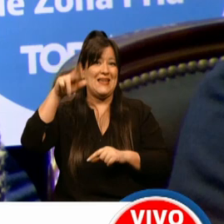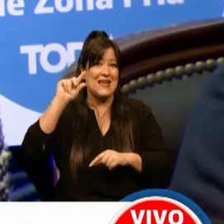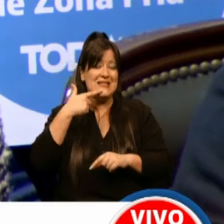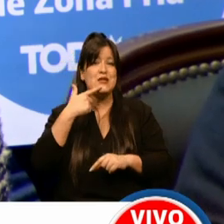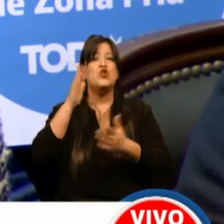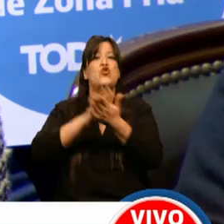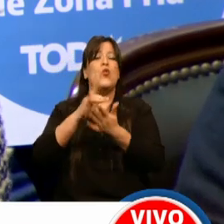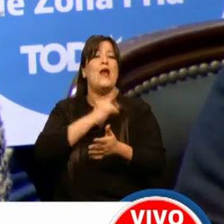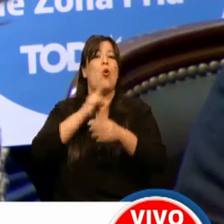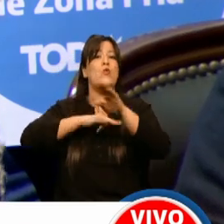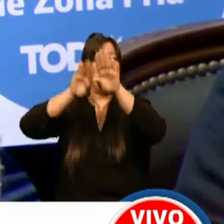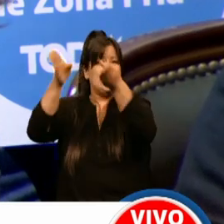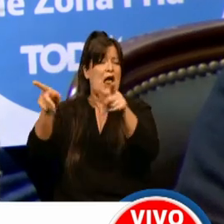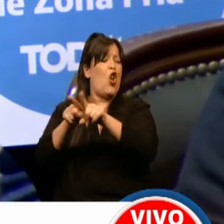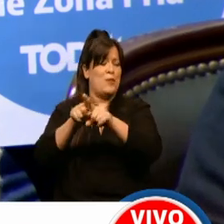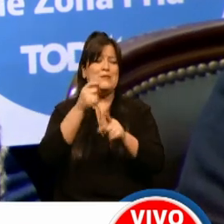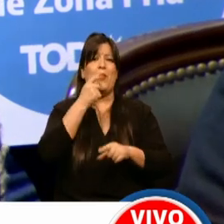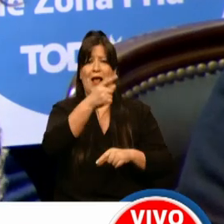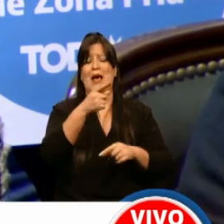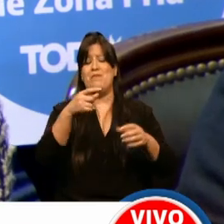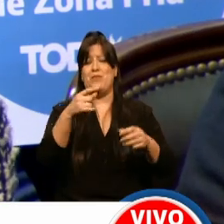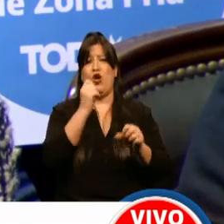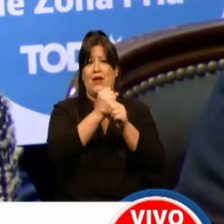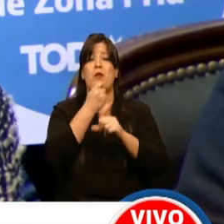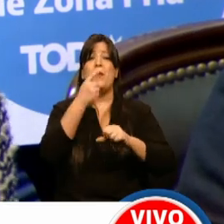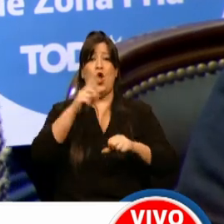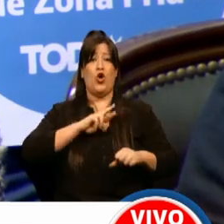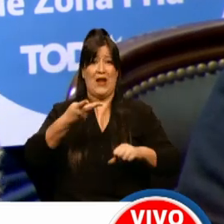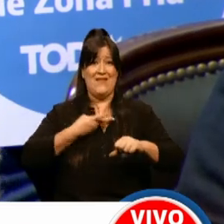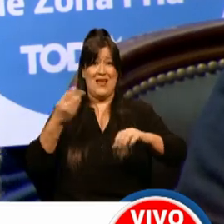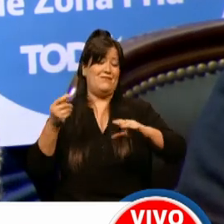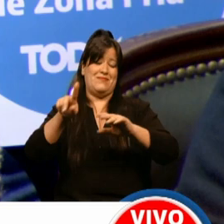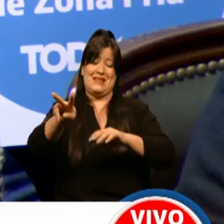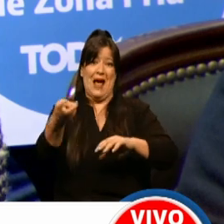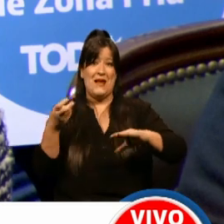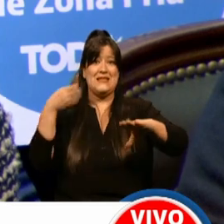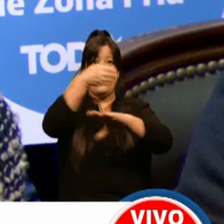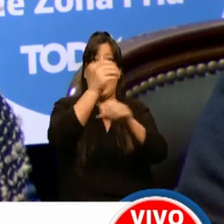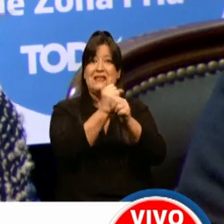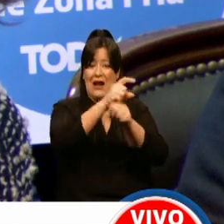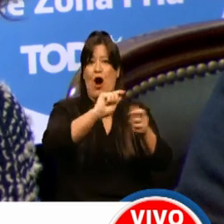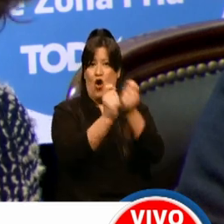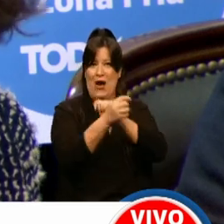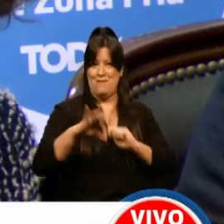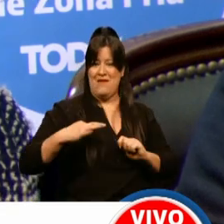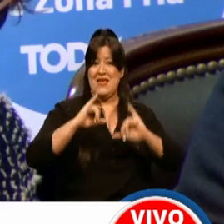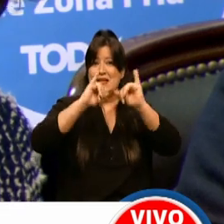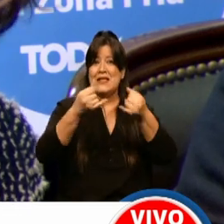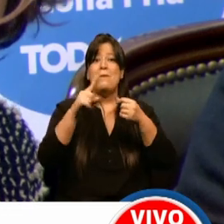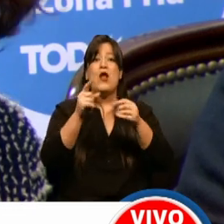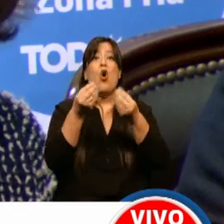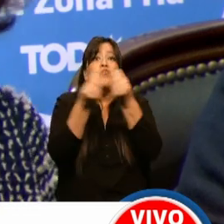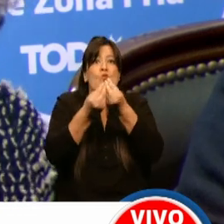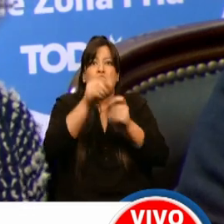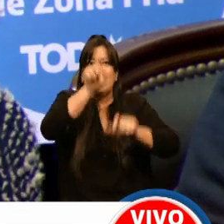vale para el trabajo cuando una travesti entra un trabajo le cambia la vida pero muchas y muchos travestis con